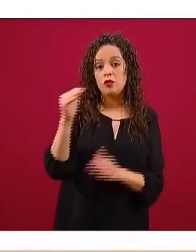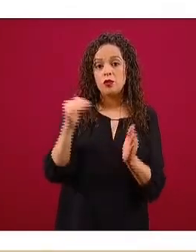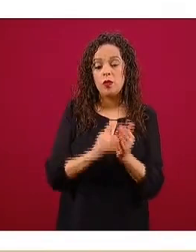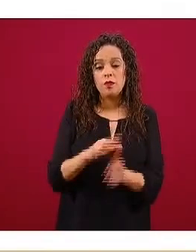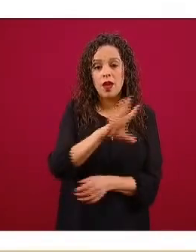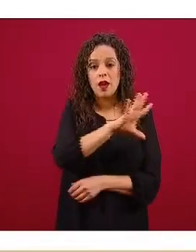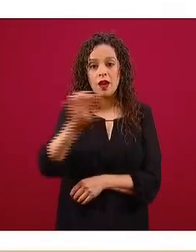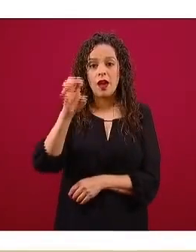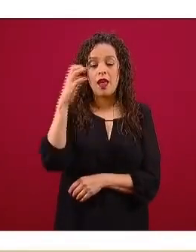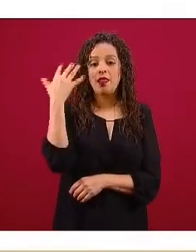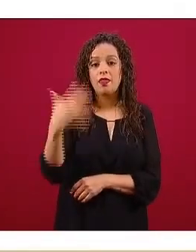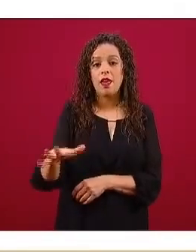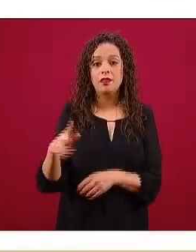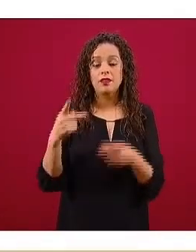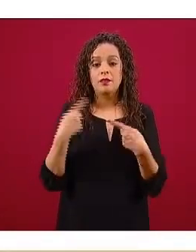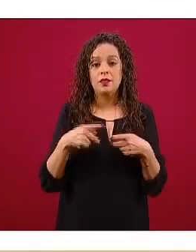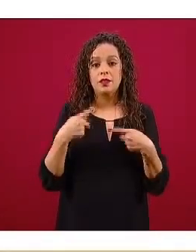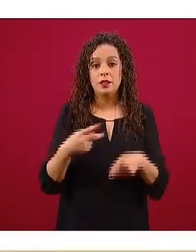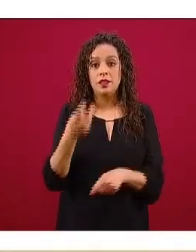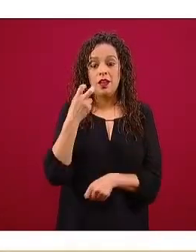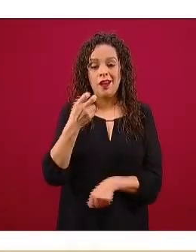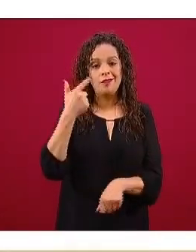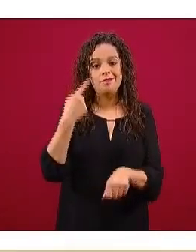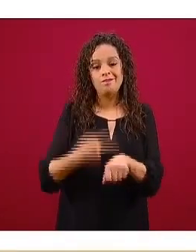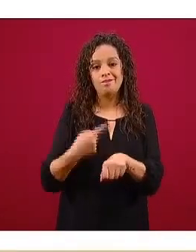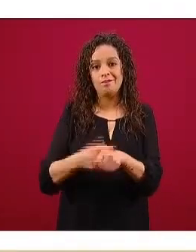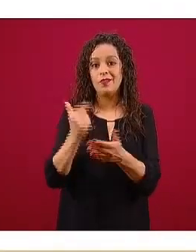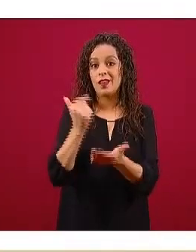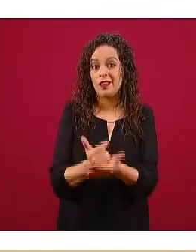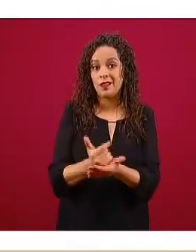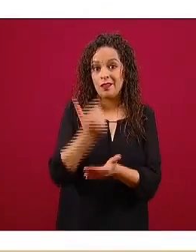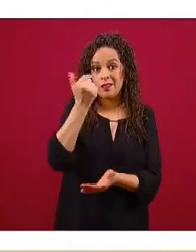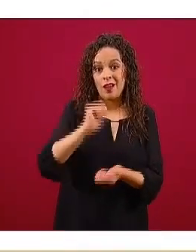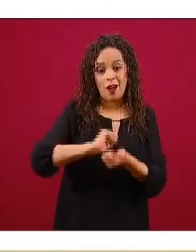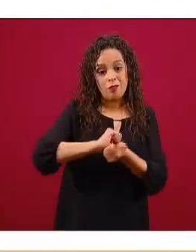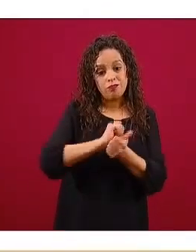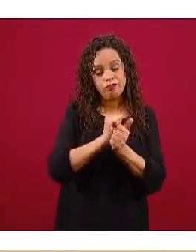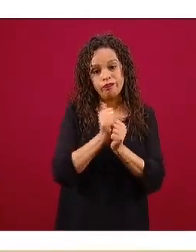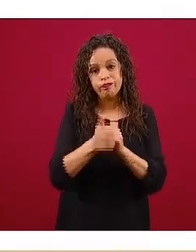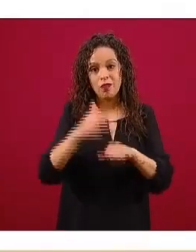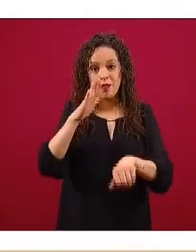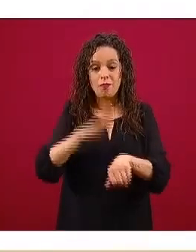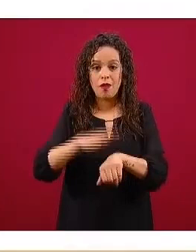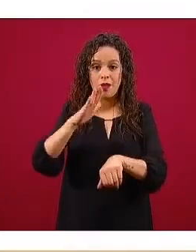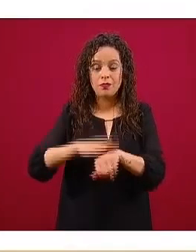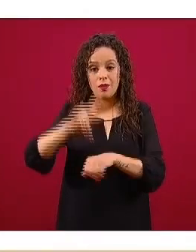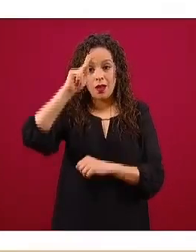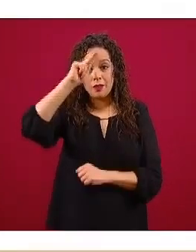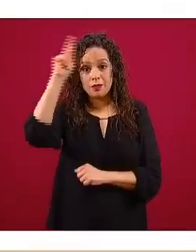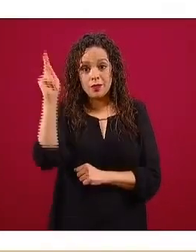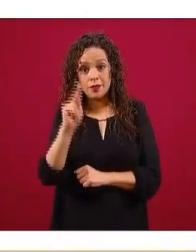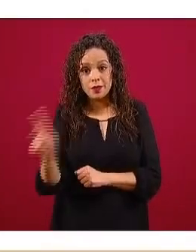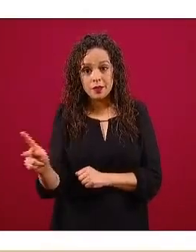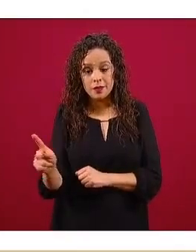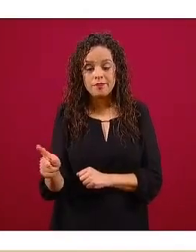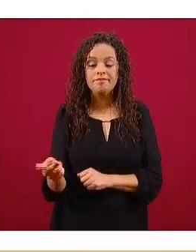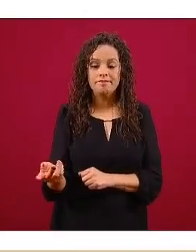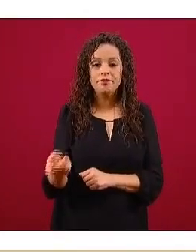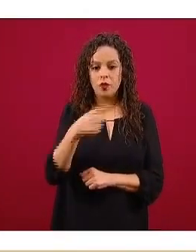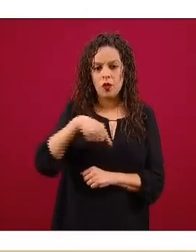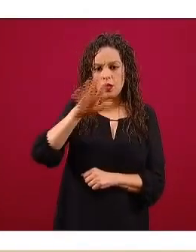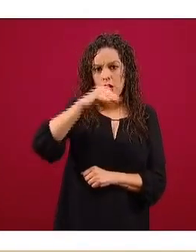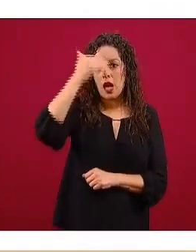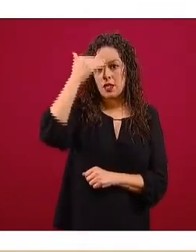28.510 las que a causa de las complicaciones de la enfermedad, que sabemos que existen y están presentes,